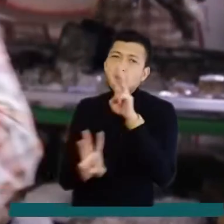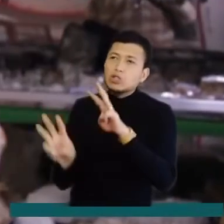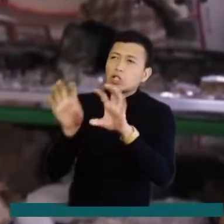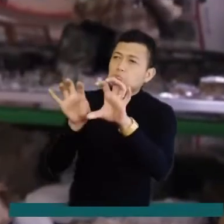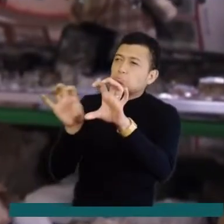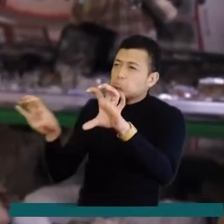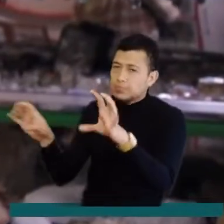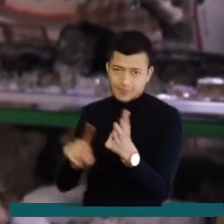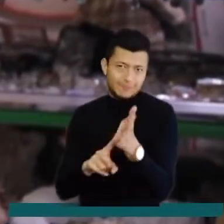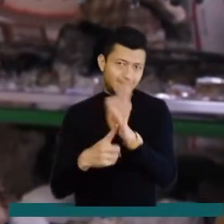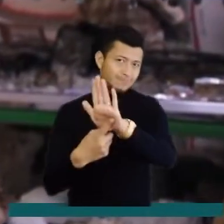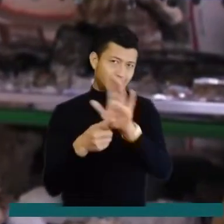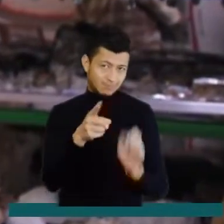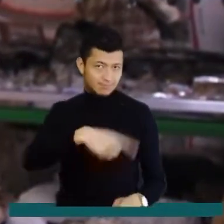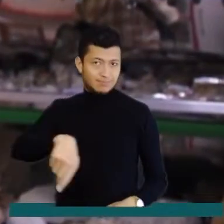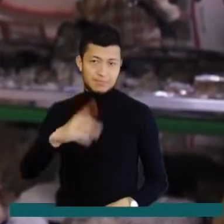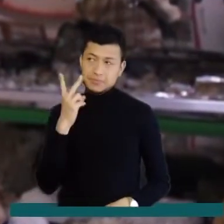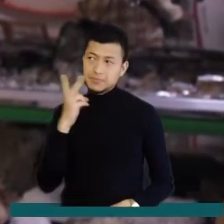ver ustedes,